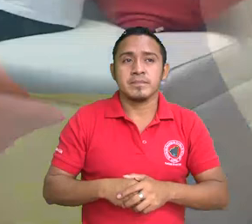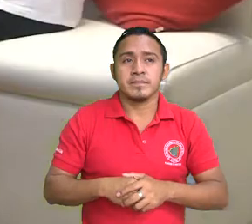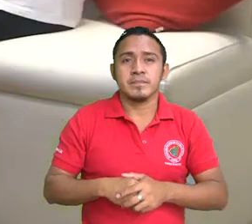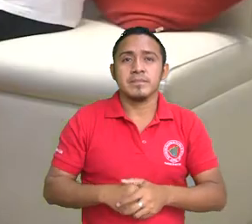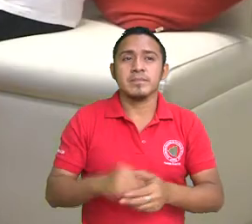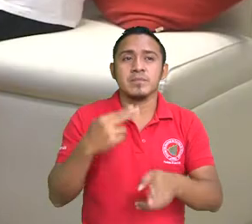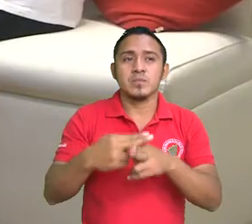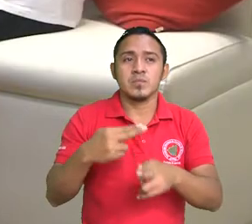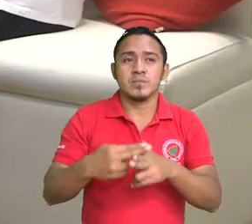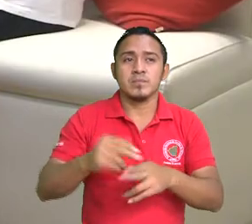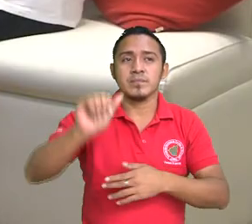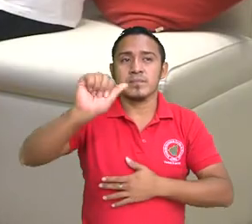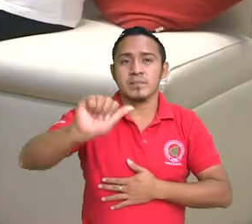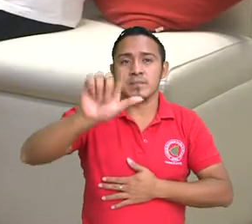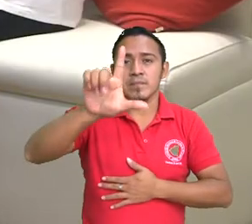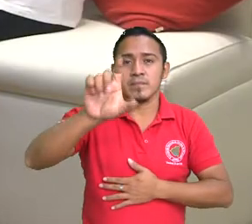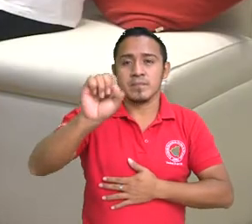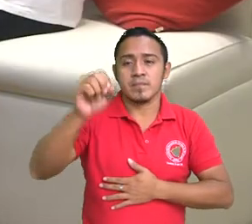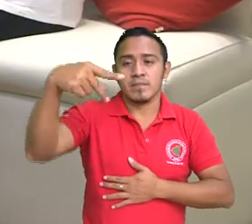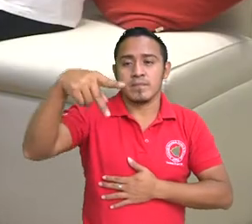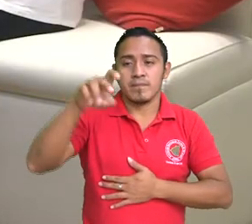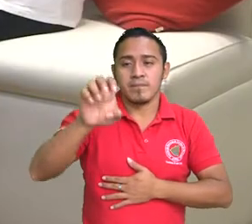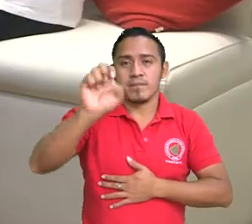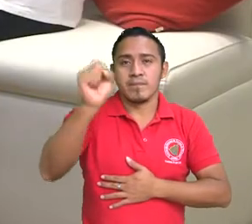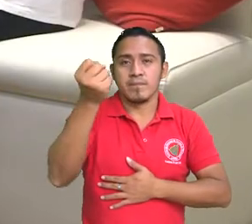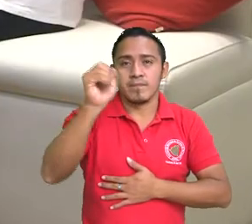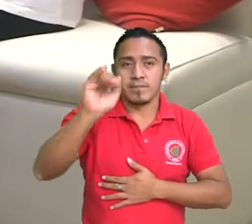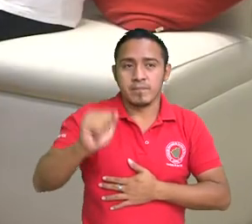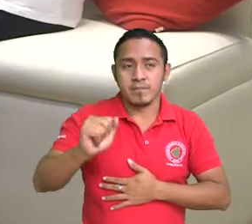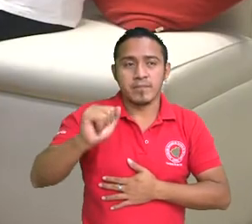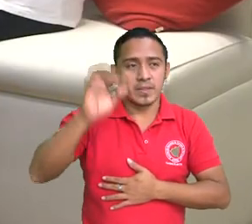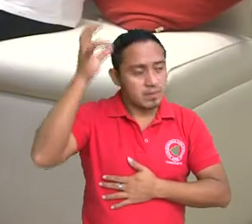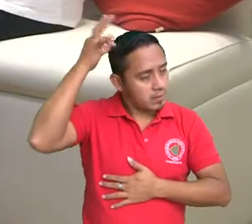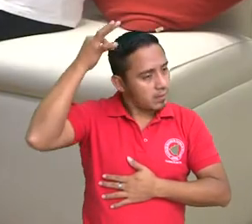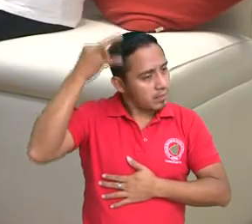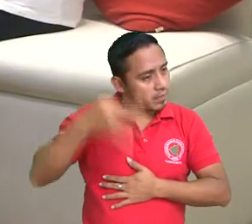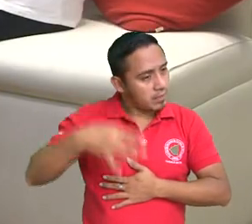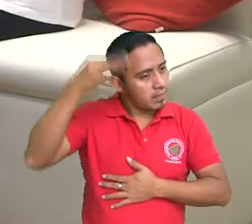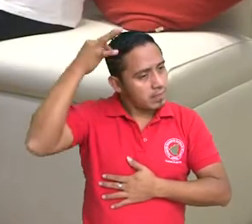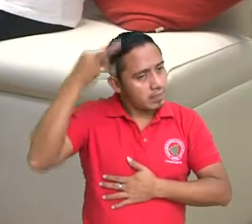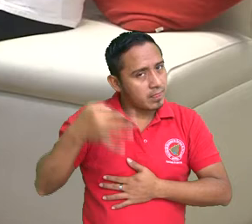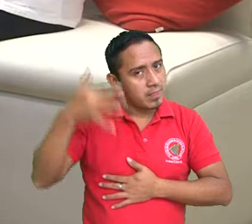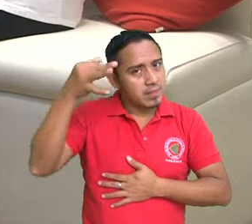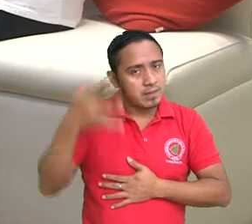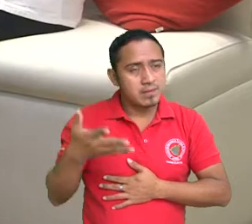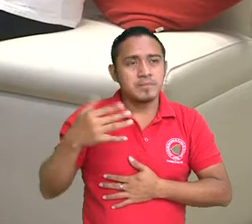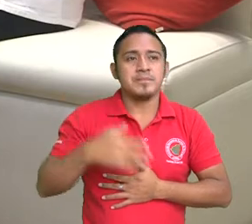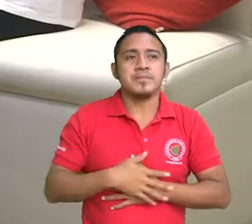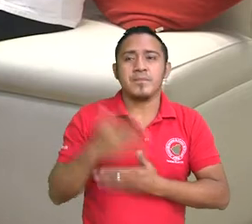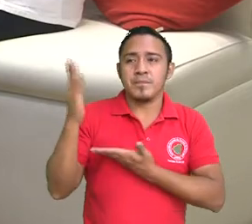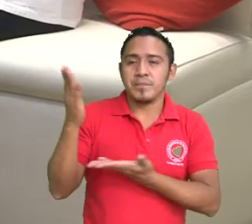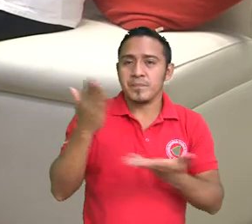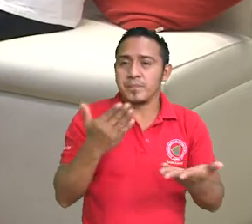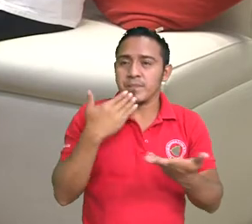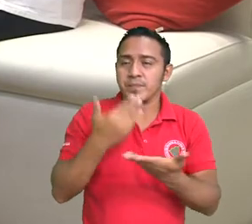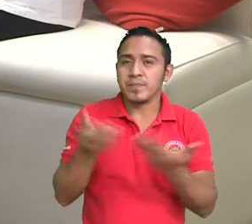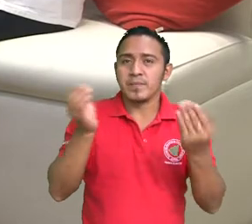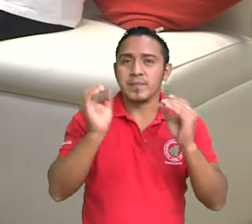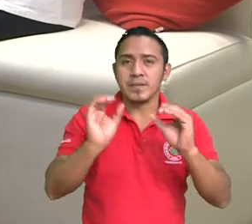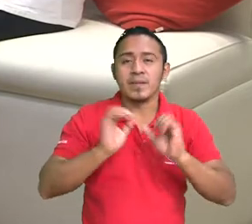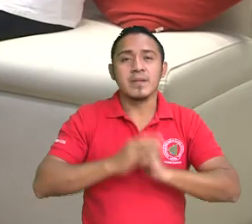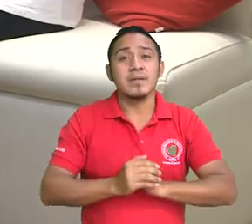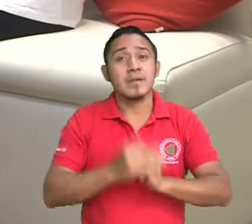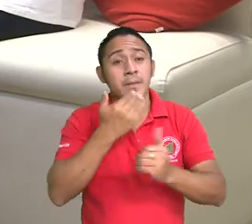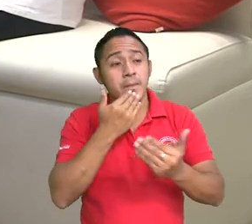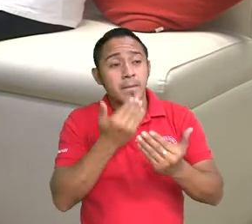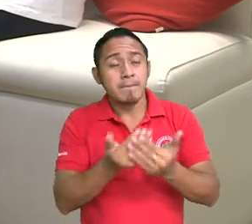alopecia o pérdida de cabello, caída de cabello. Bienvenida, doctora. Buenas tardes, ¿cómo estás? Mucho gusto.